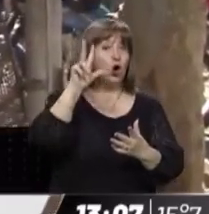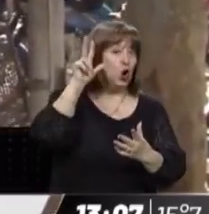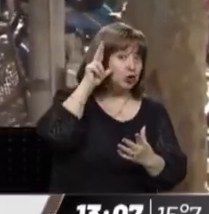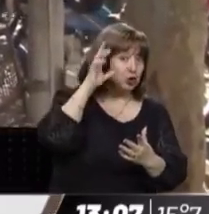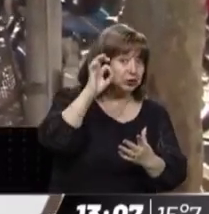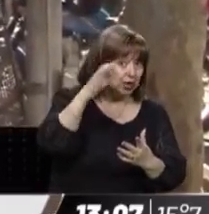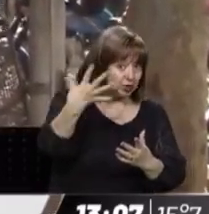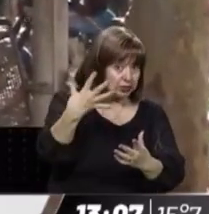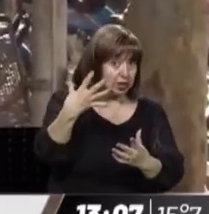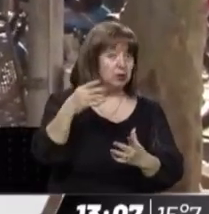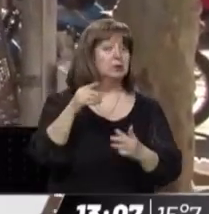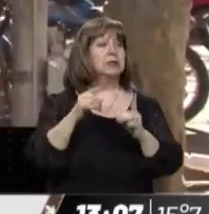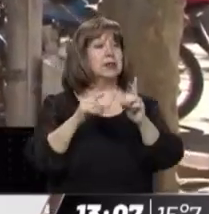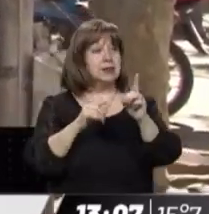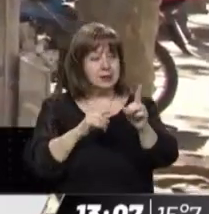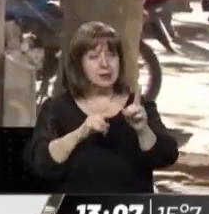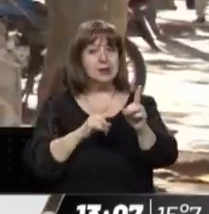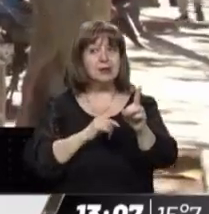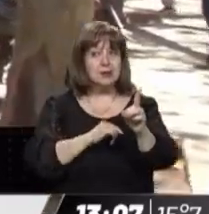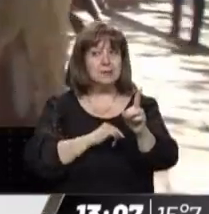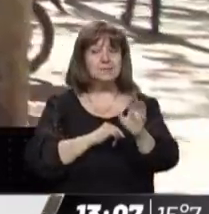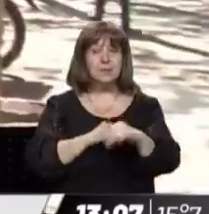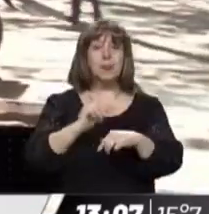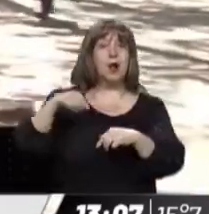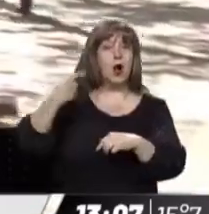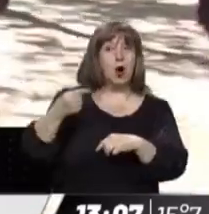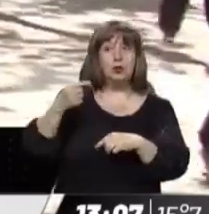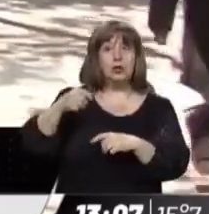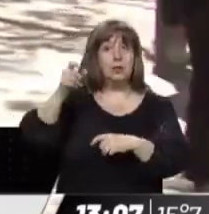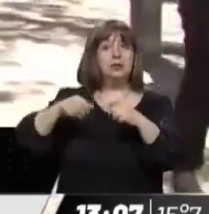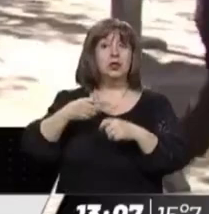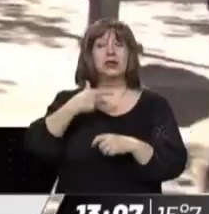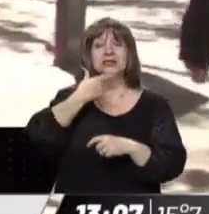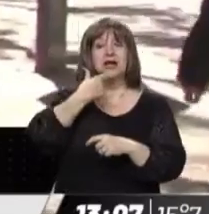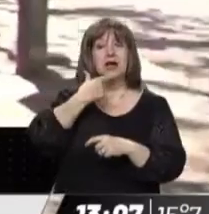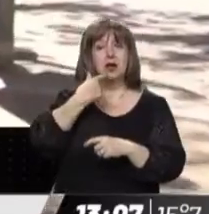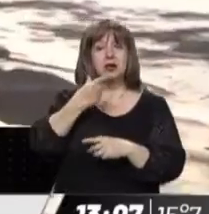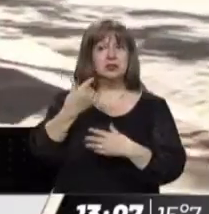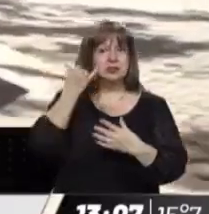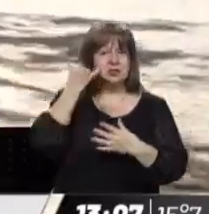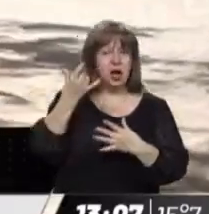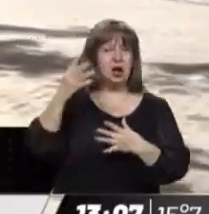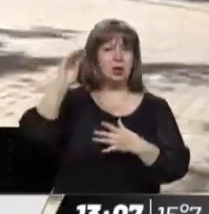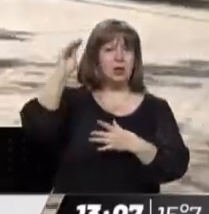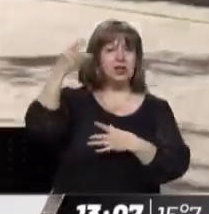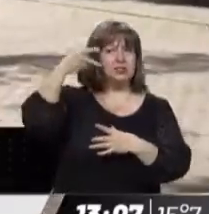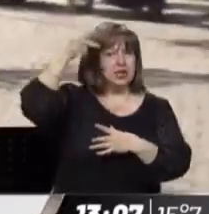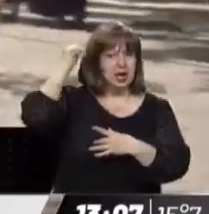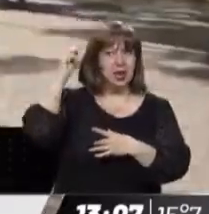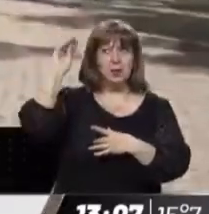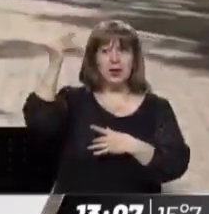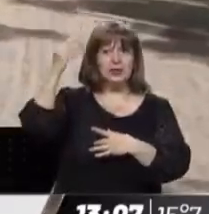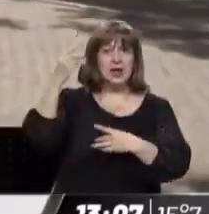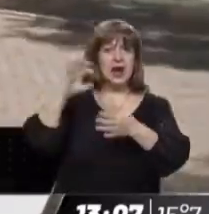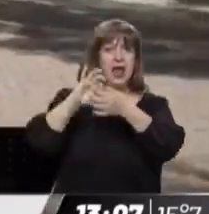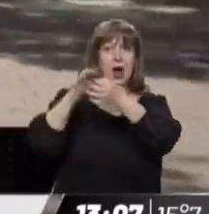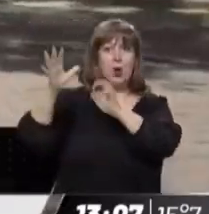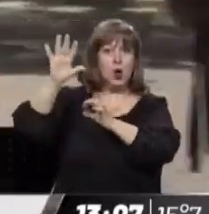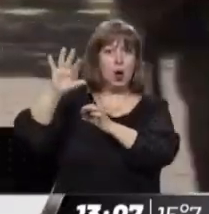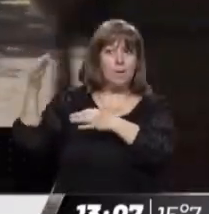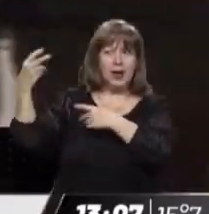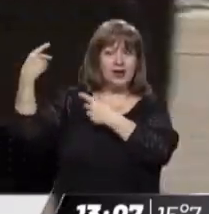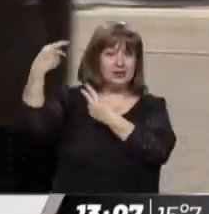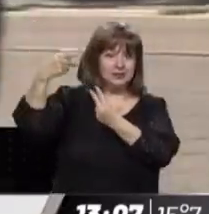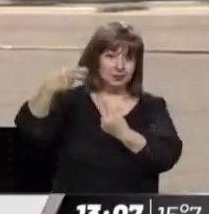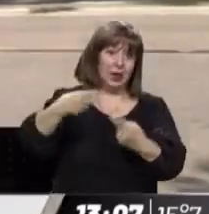provincia, tanto del exterior, Chile, Brasil, parte de Europa y la gente que va intenta cambiar de allí en el microcentro.